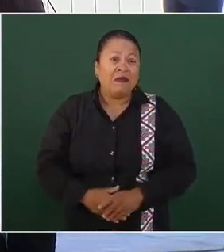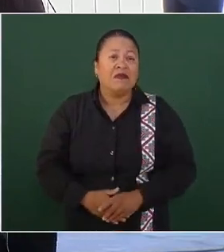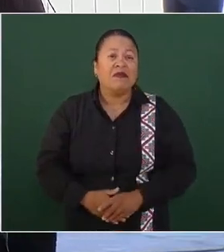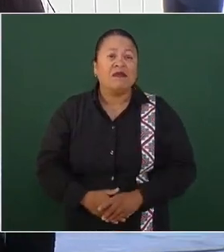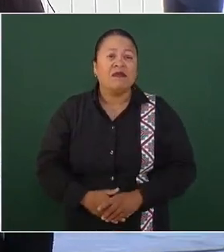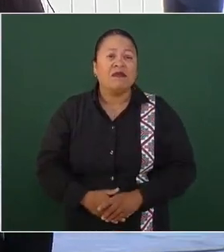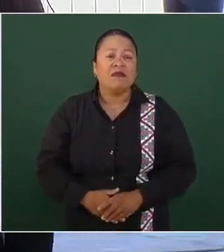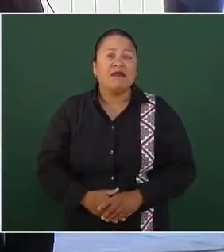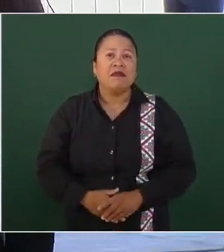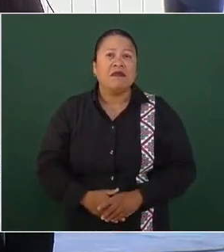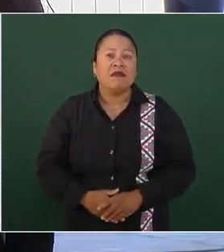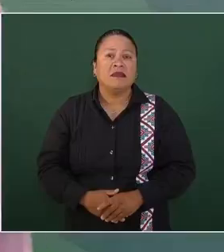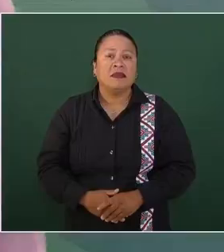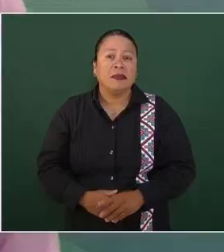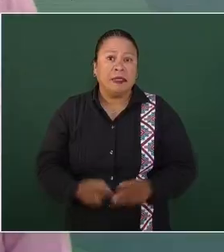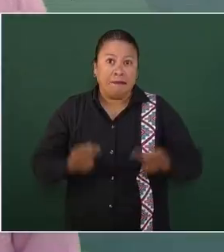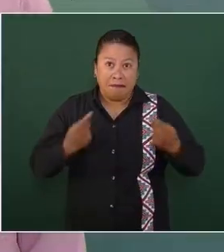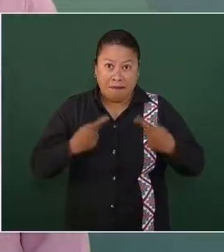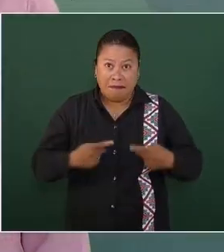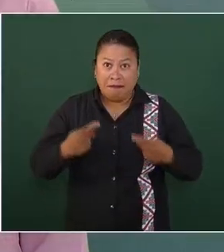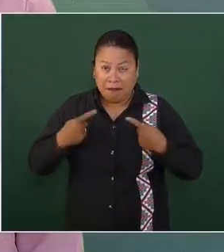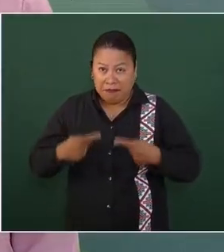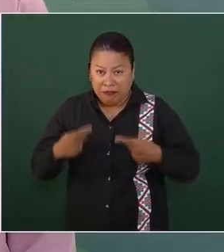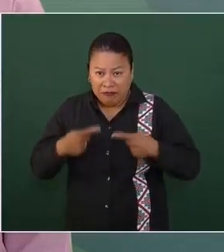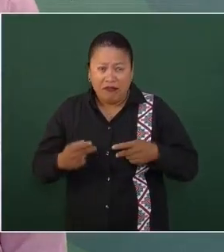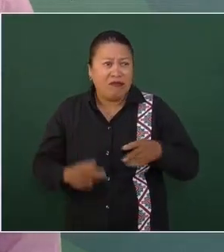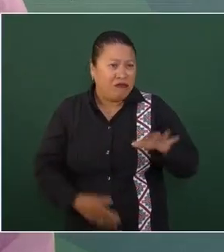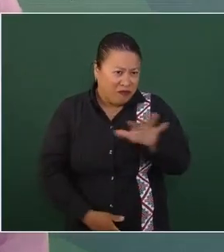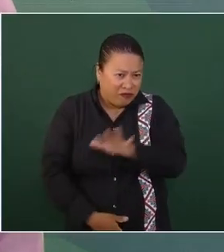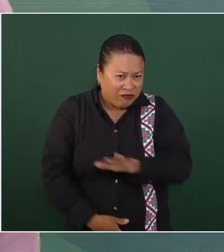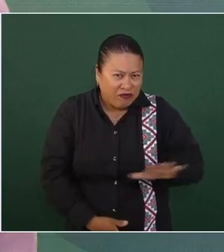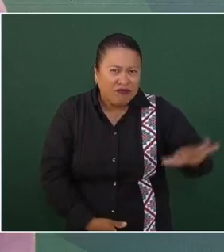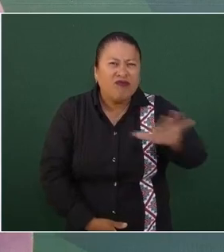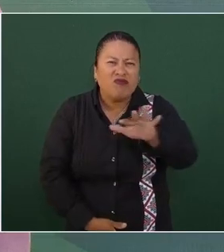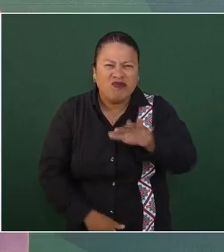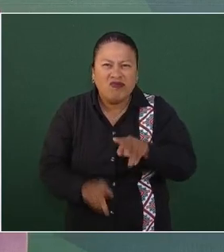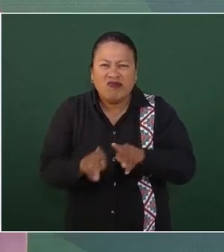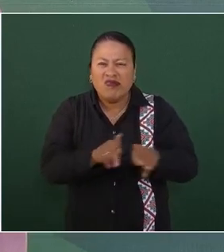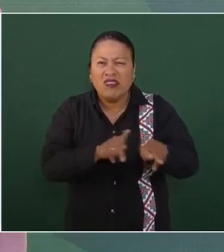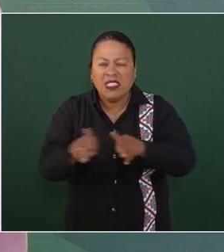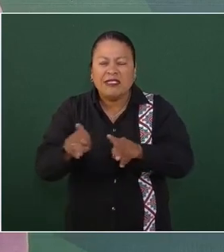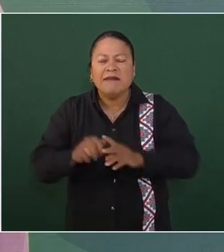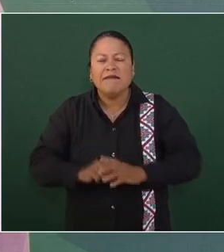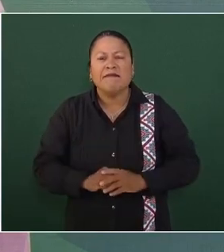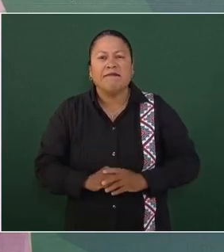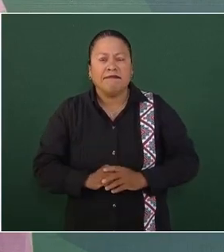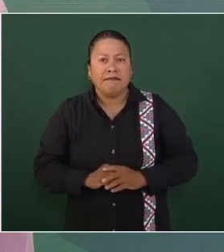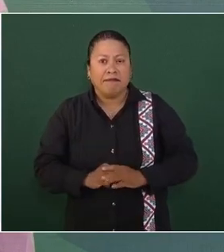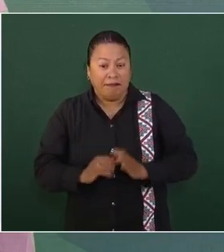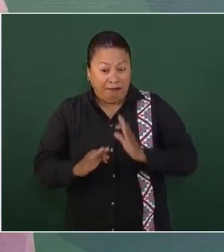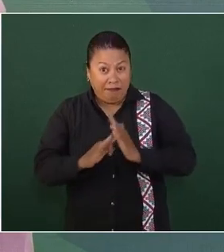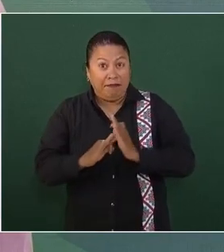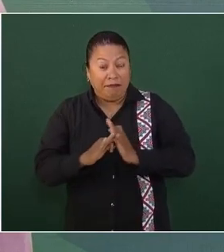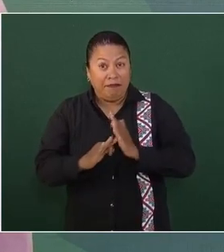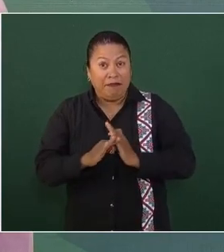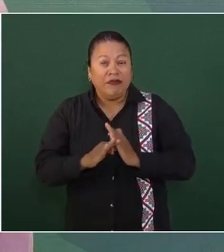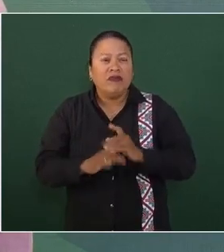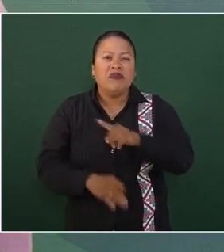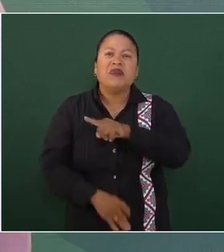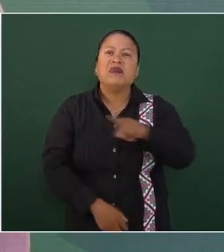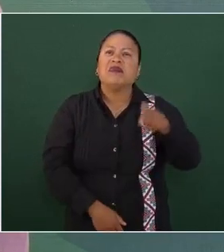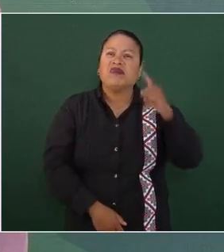la gente nuestro pueblo ahora está muy